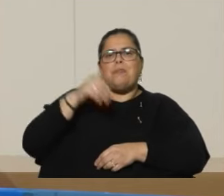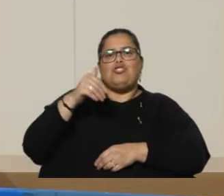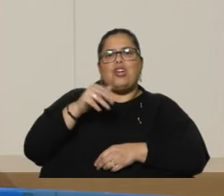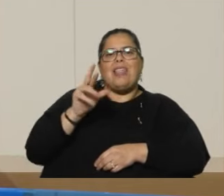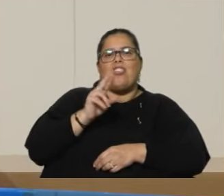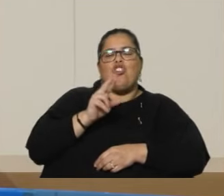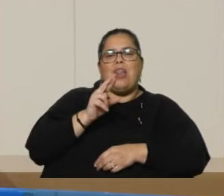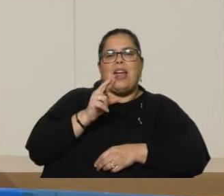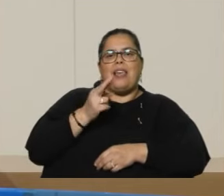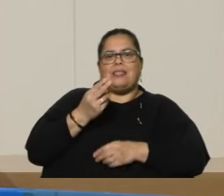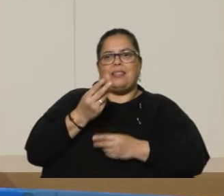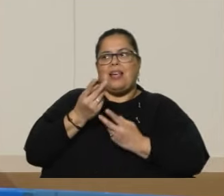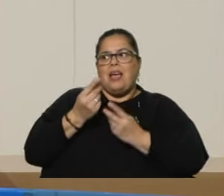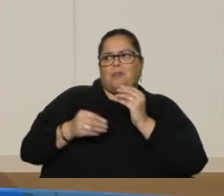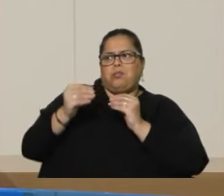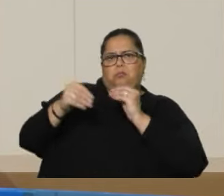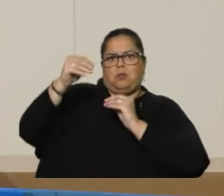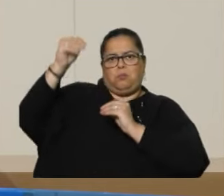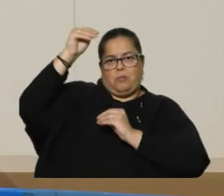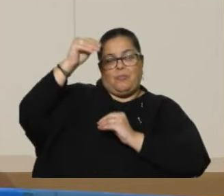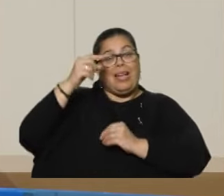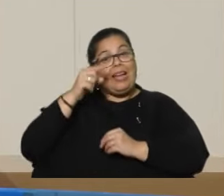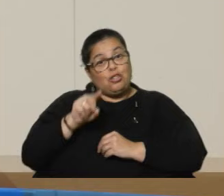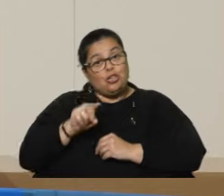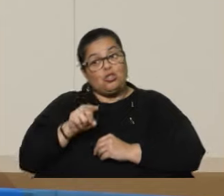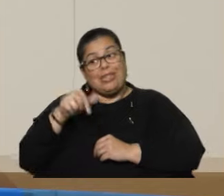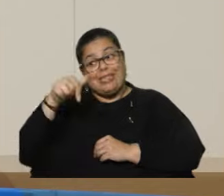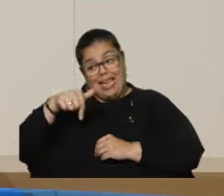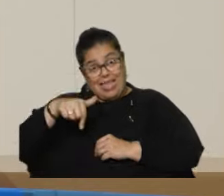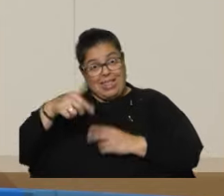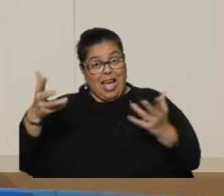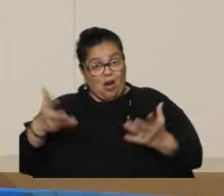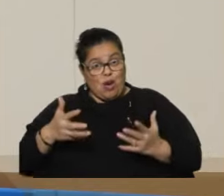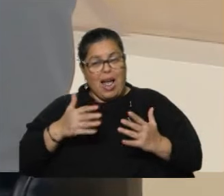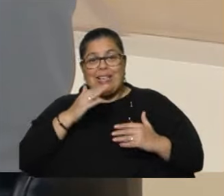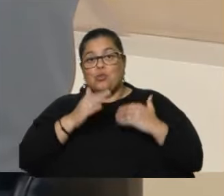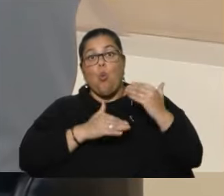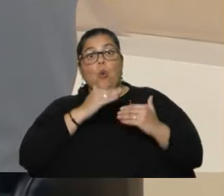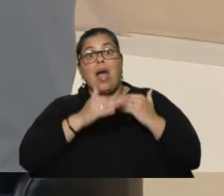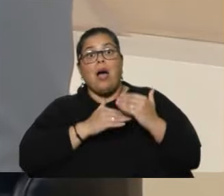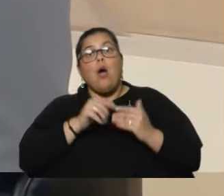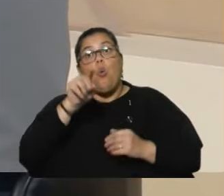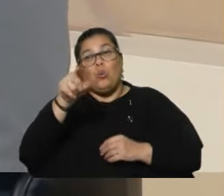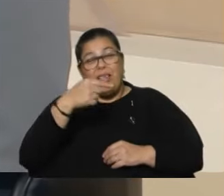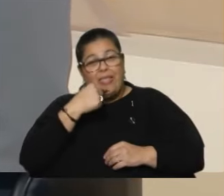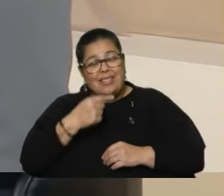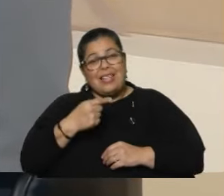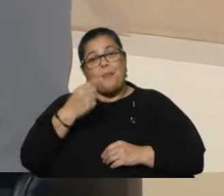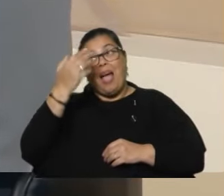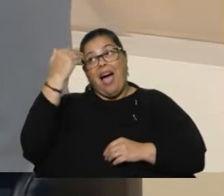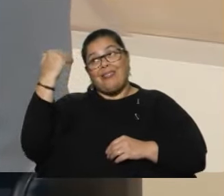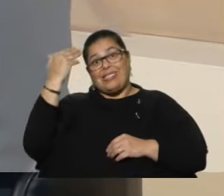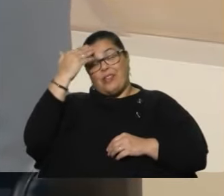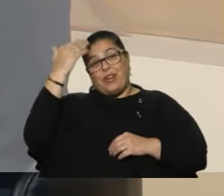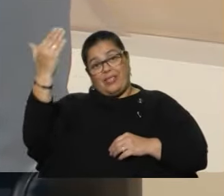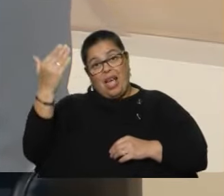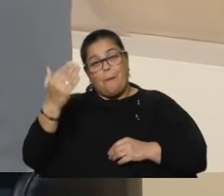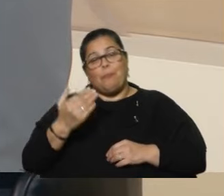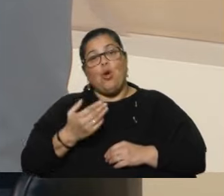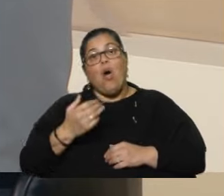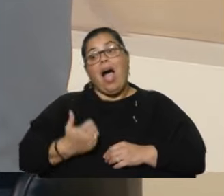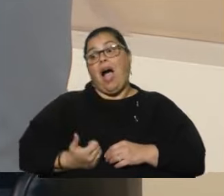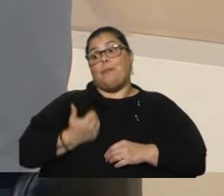es un dato. Entonces, claramente fue un avance importante en materia, o sea, de transparencia. El Frente Amplio, dice usted, utilizó el precio de los